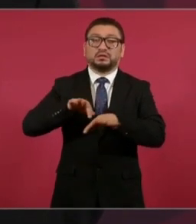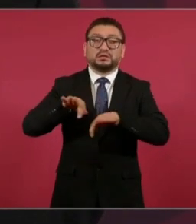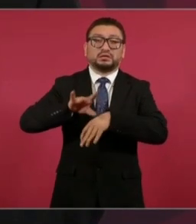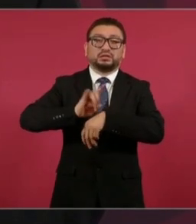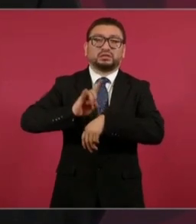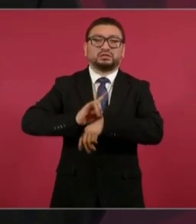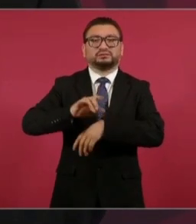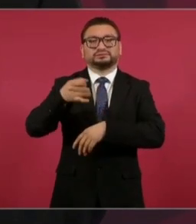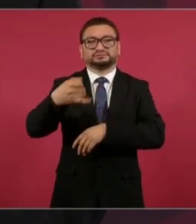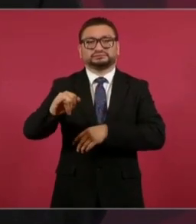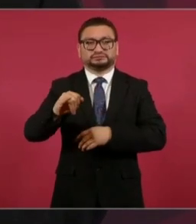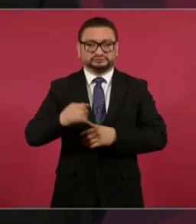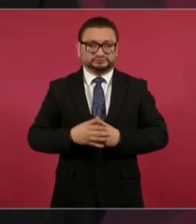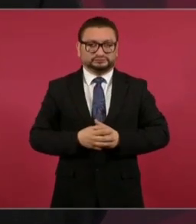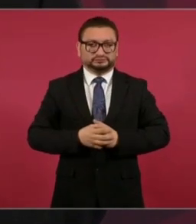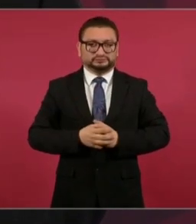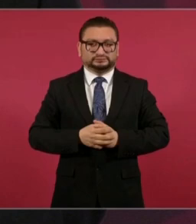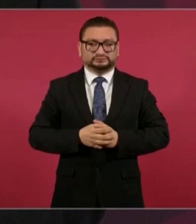simular